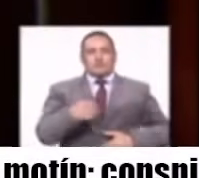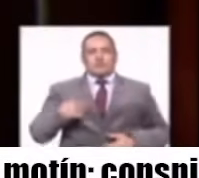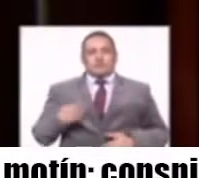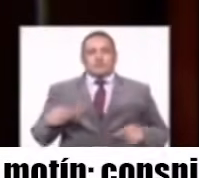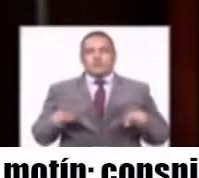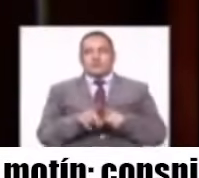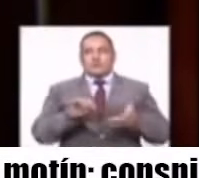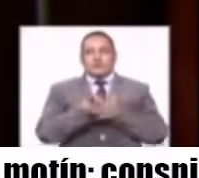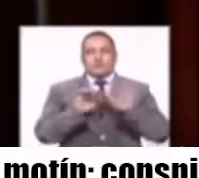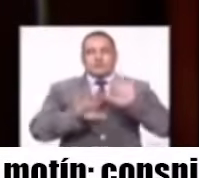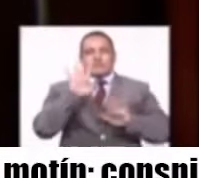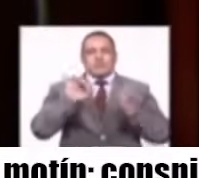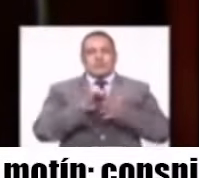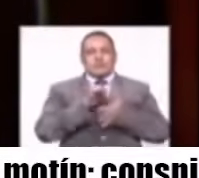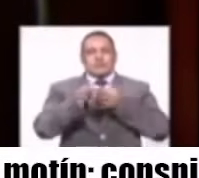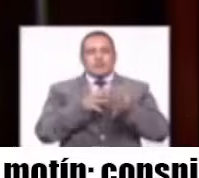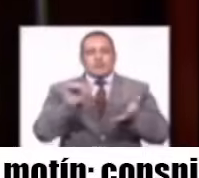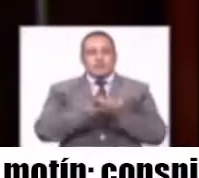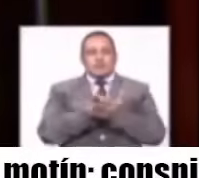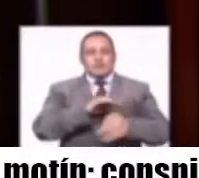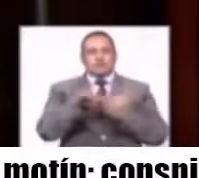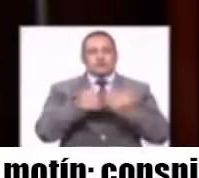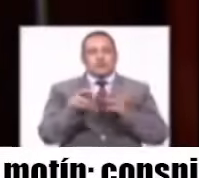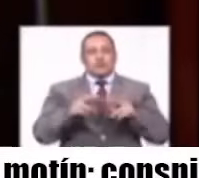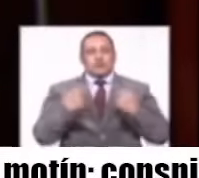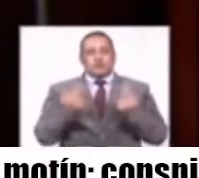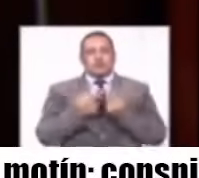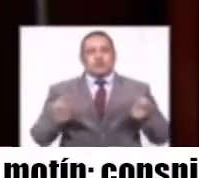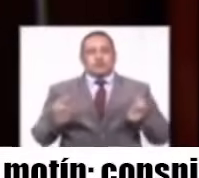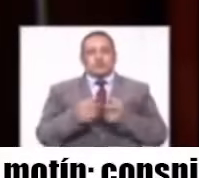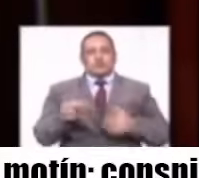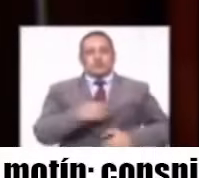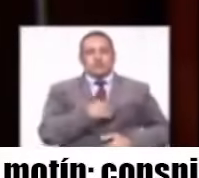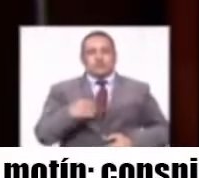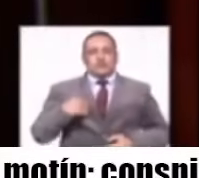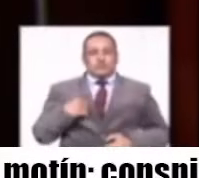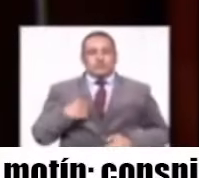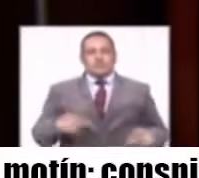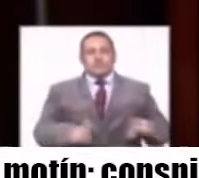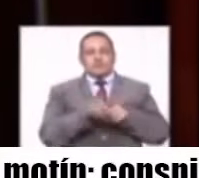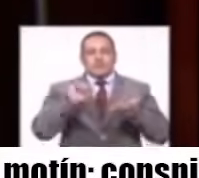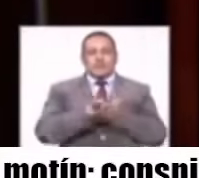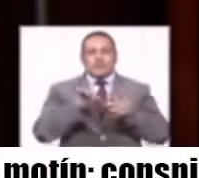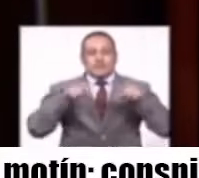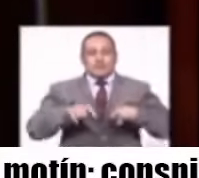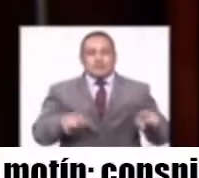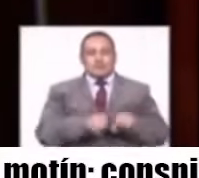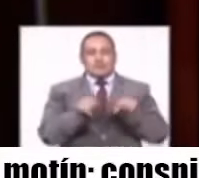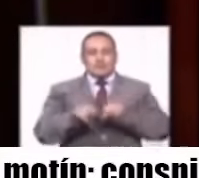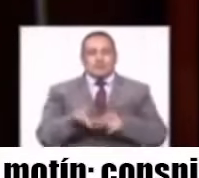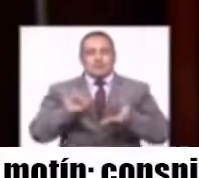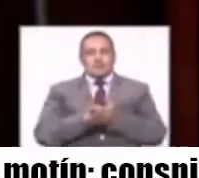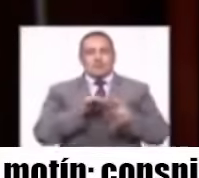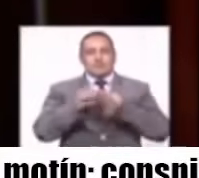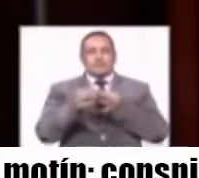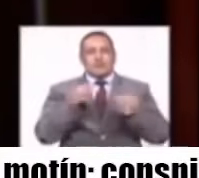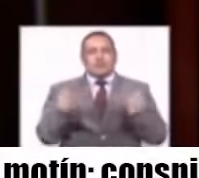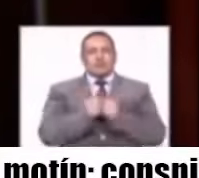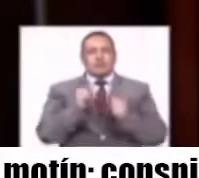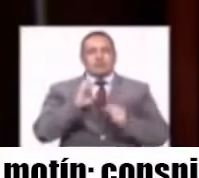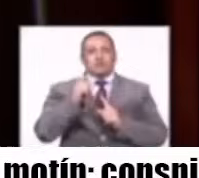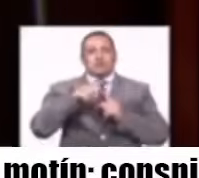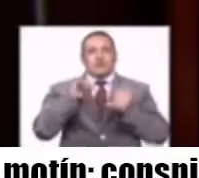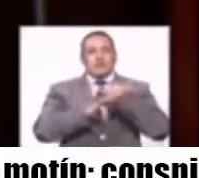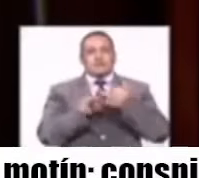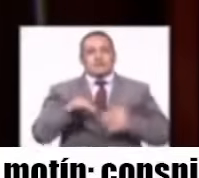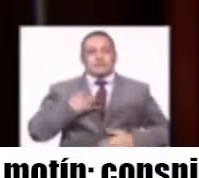artículo 15 dice que toda sesión de Consejo de Ministros debe tener y terminar con un acta.